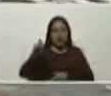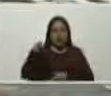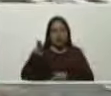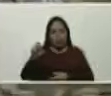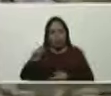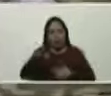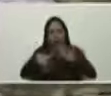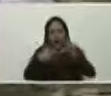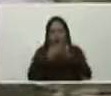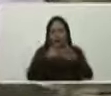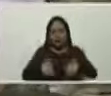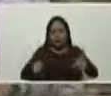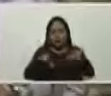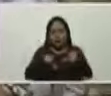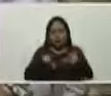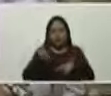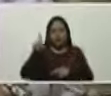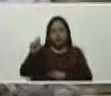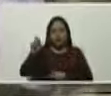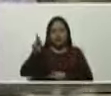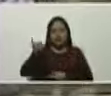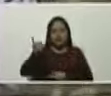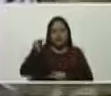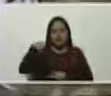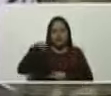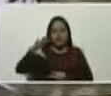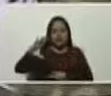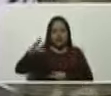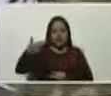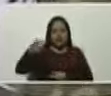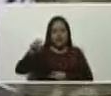es necesario, ministro Paredes,